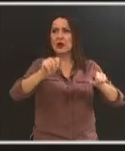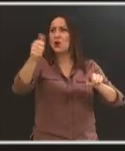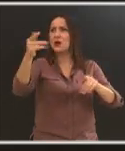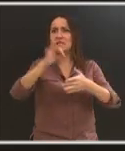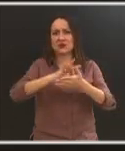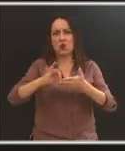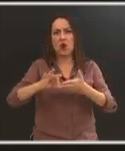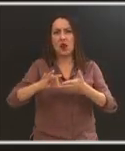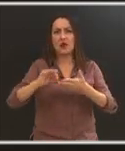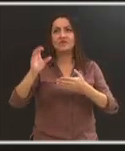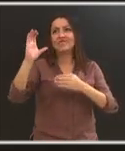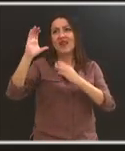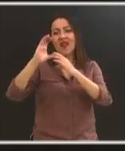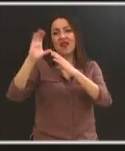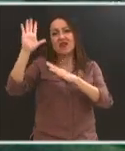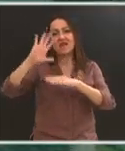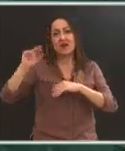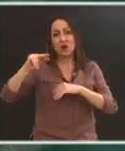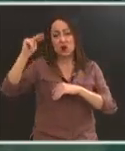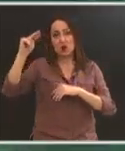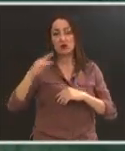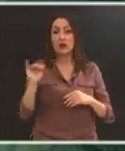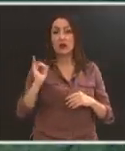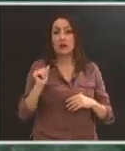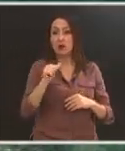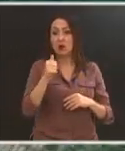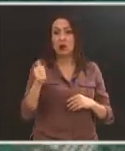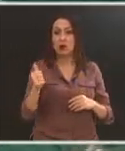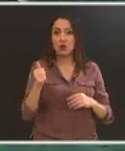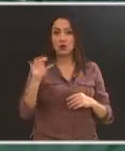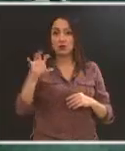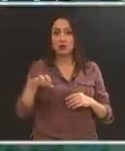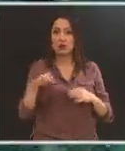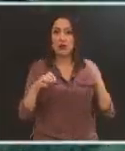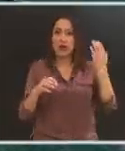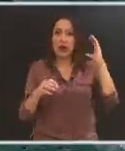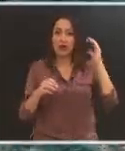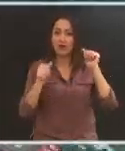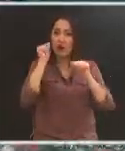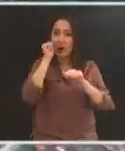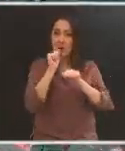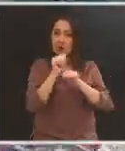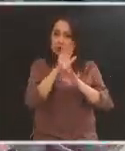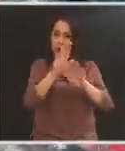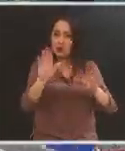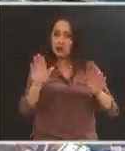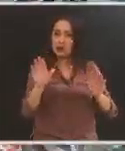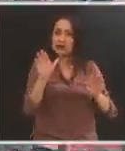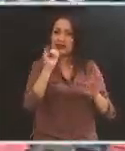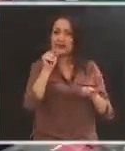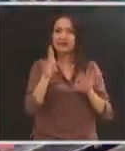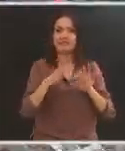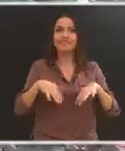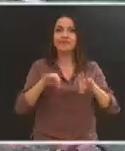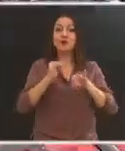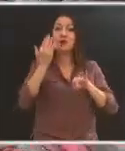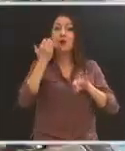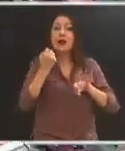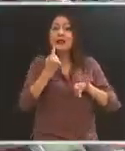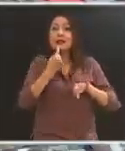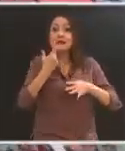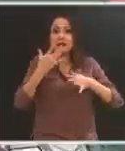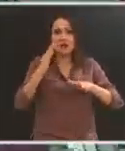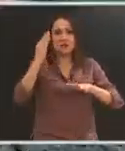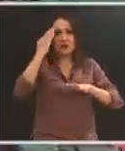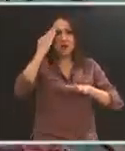escuelas acá en el Caribe Norte de nuestro país y también en otros sectores como en Cartago, recordarán ustedes. Y eso es importante porque dice que ya